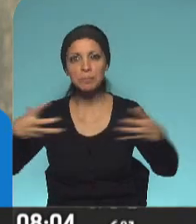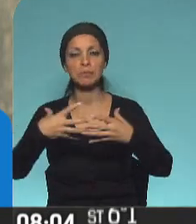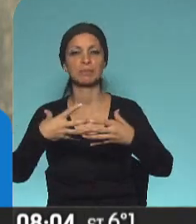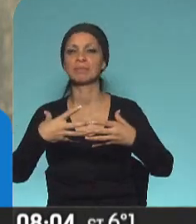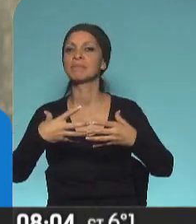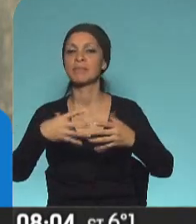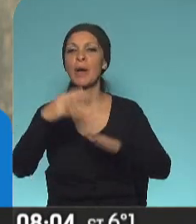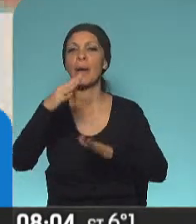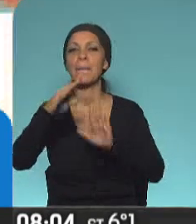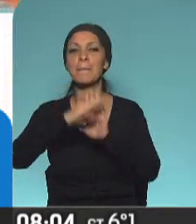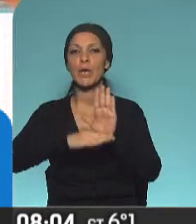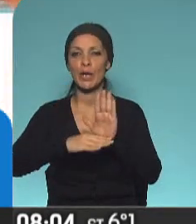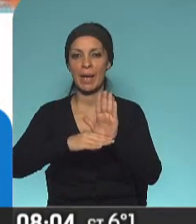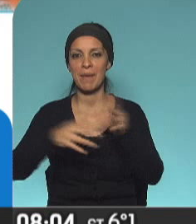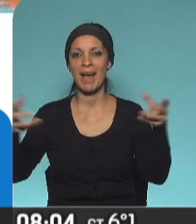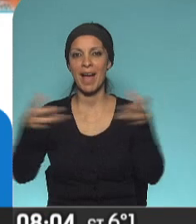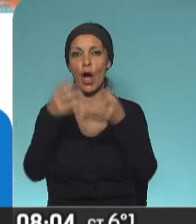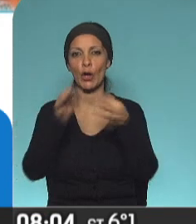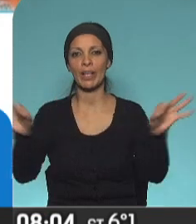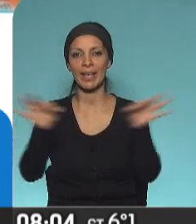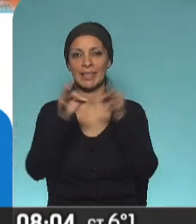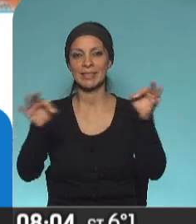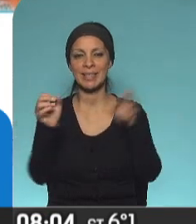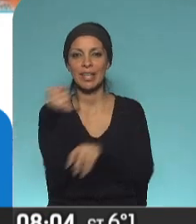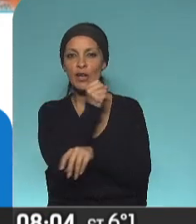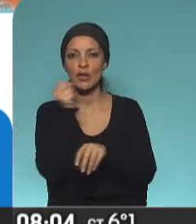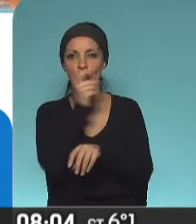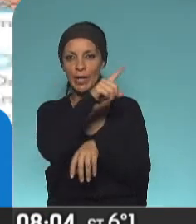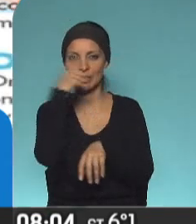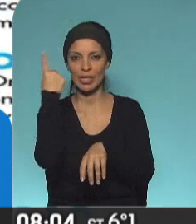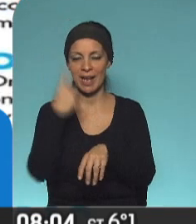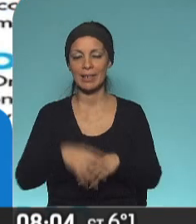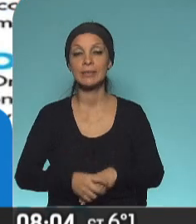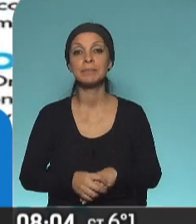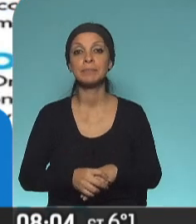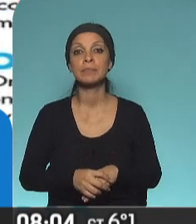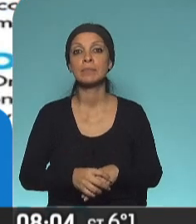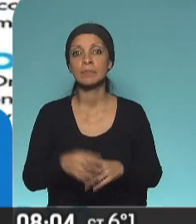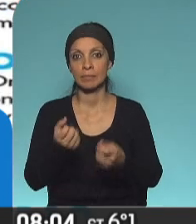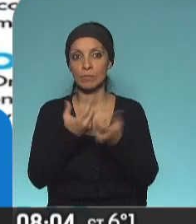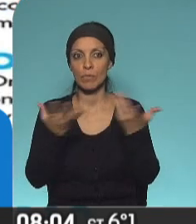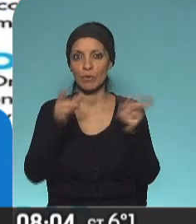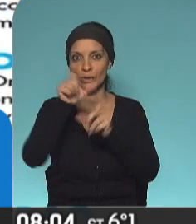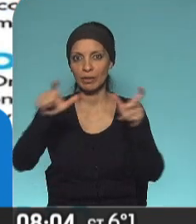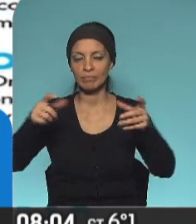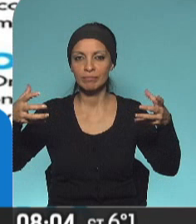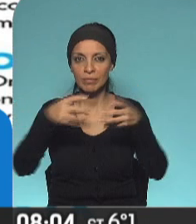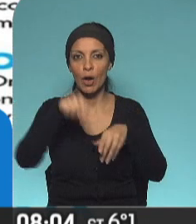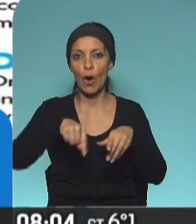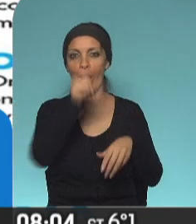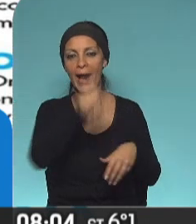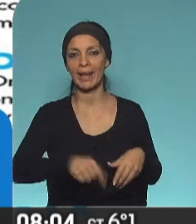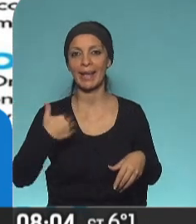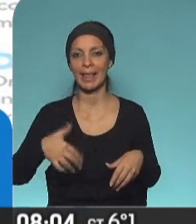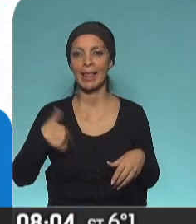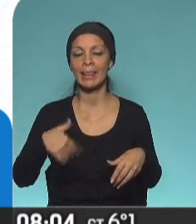el programa de orquestas y coros nacionales para el Bicentenario. Muchos de ellos hoy en la Argentina se acercaron en